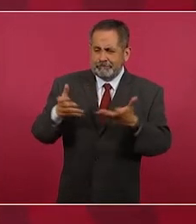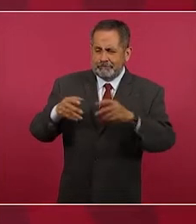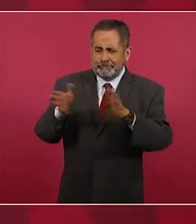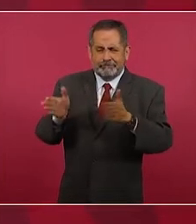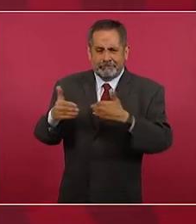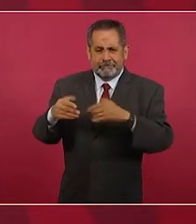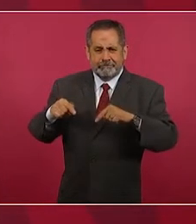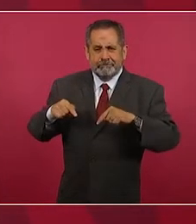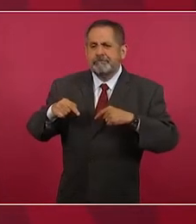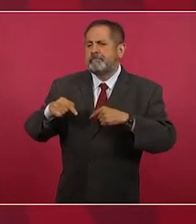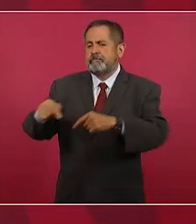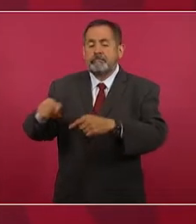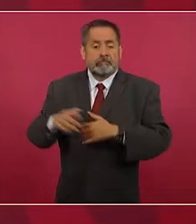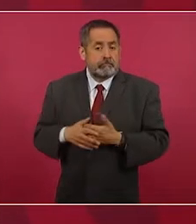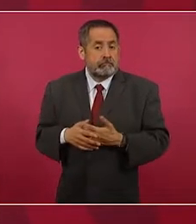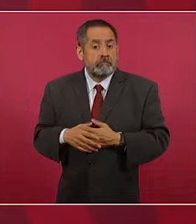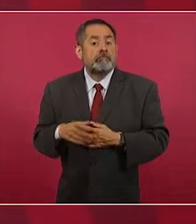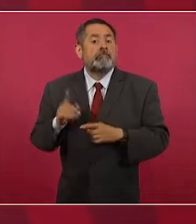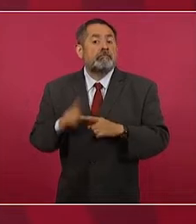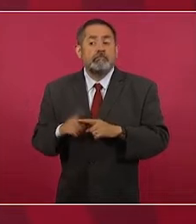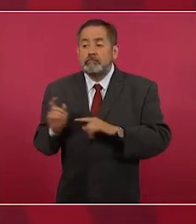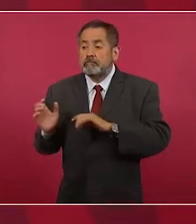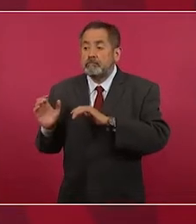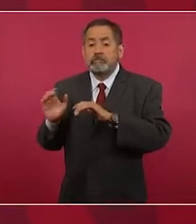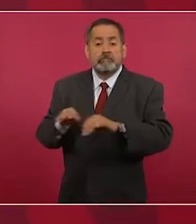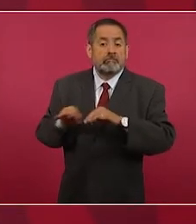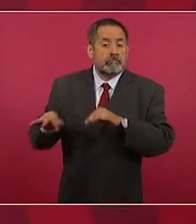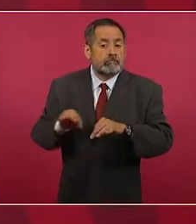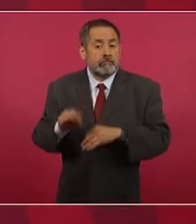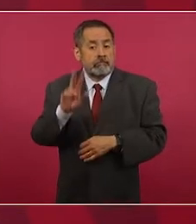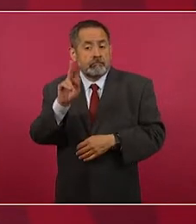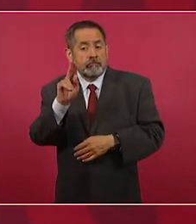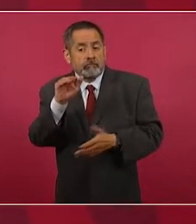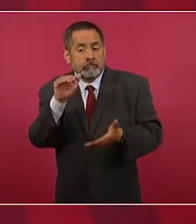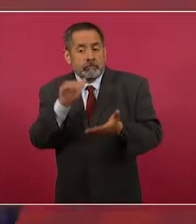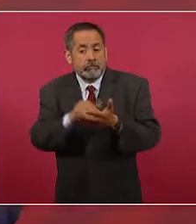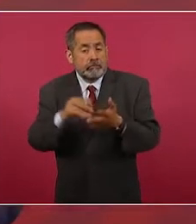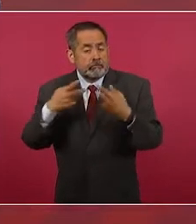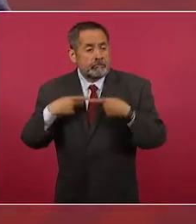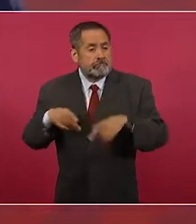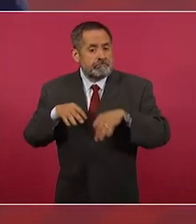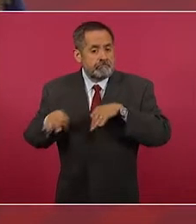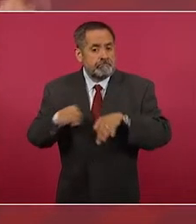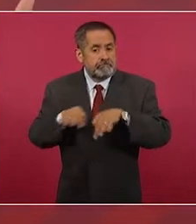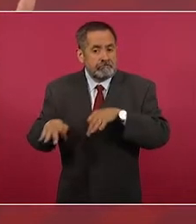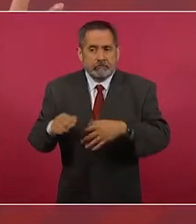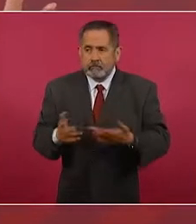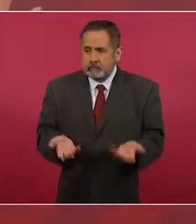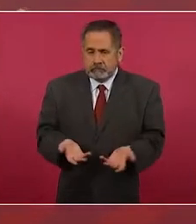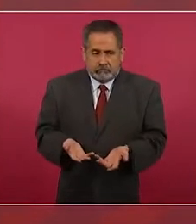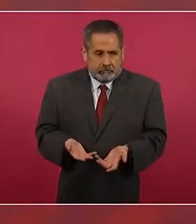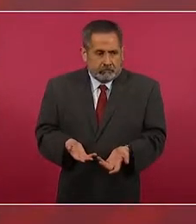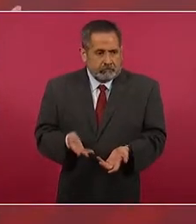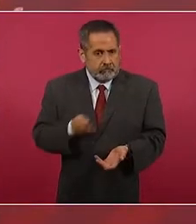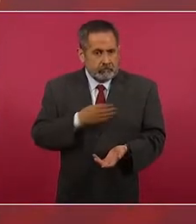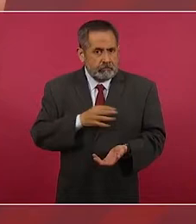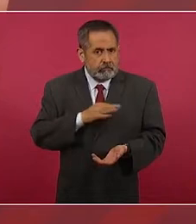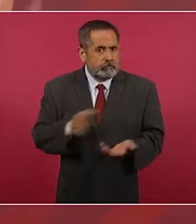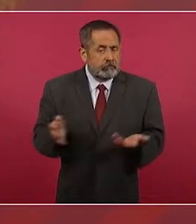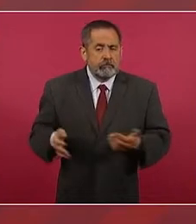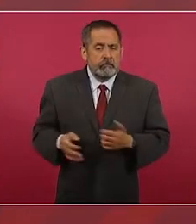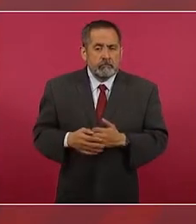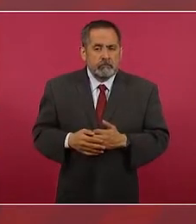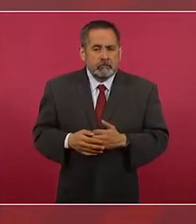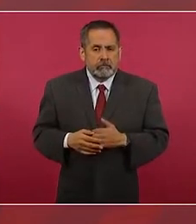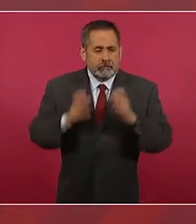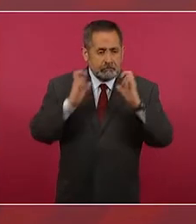Y se le da trabajo a 80,000 personas. ¿Y cuál es la diferencia